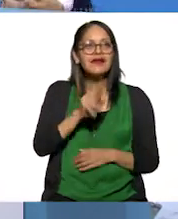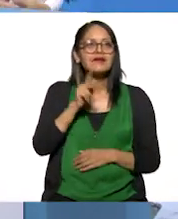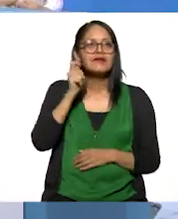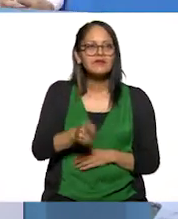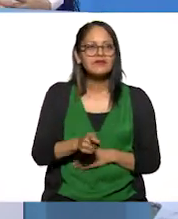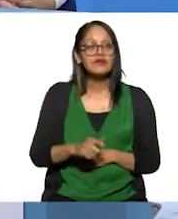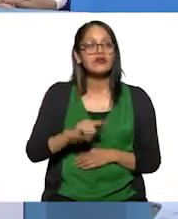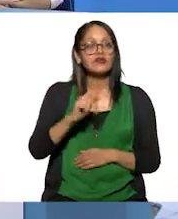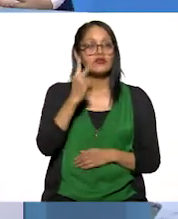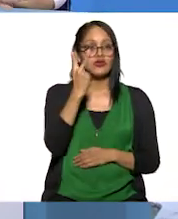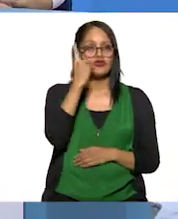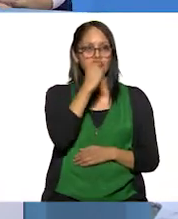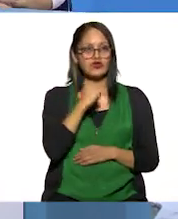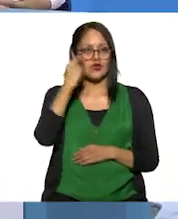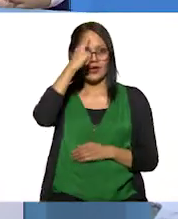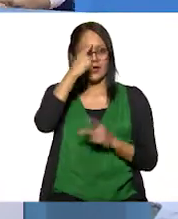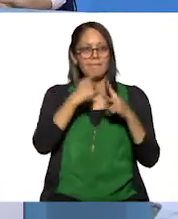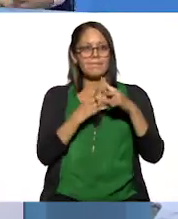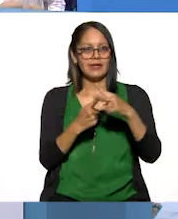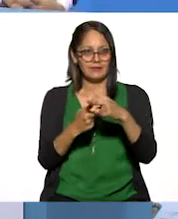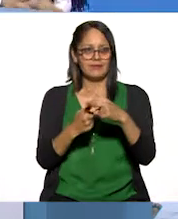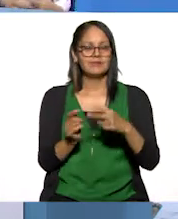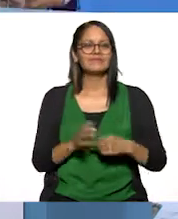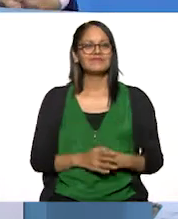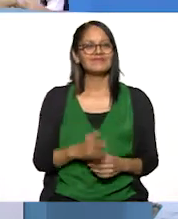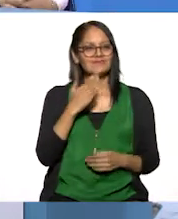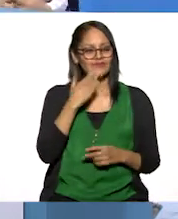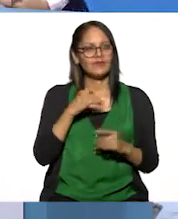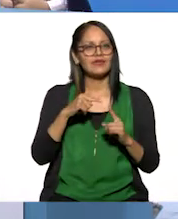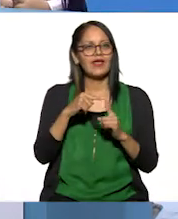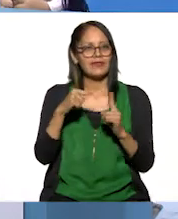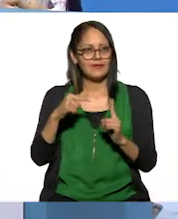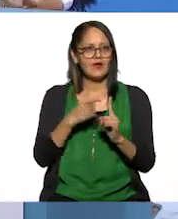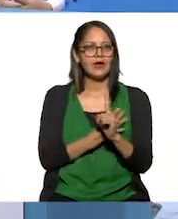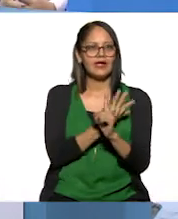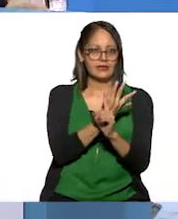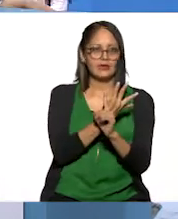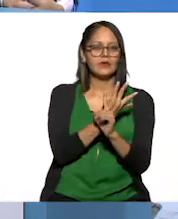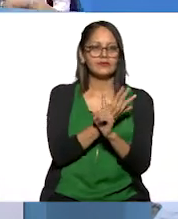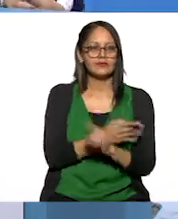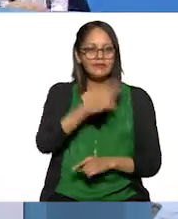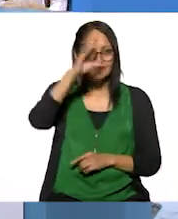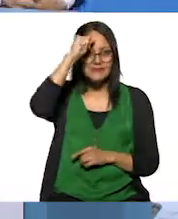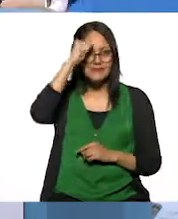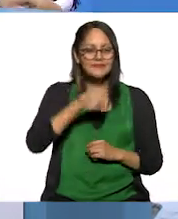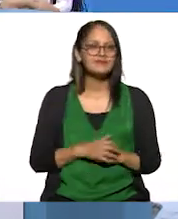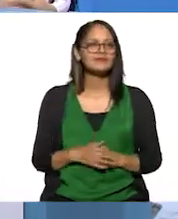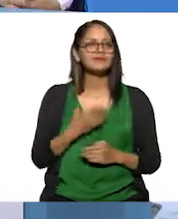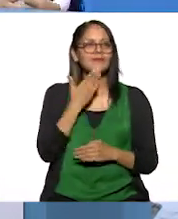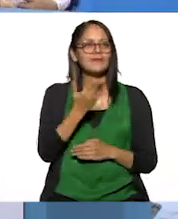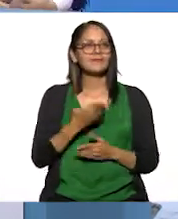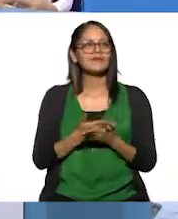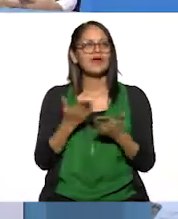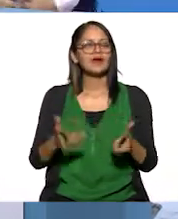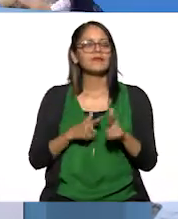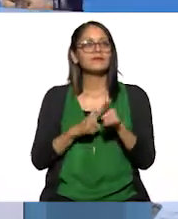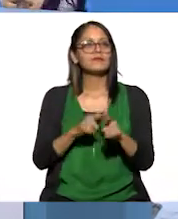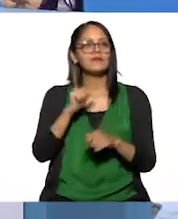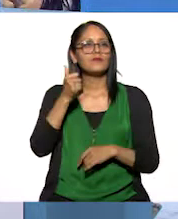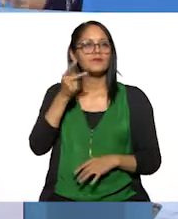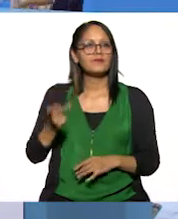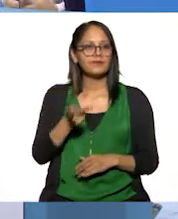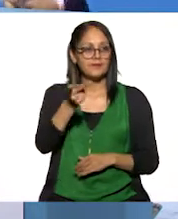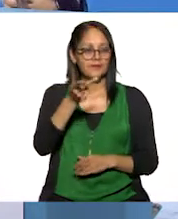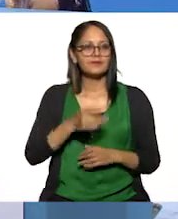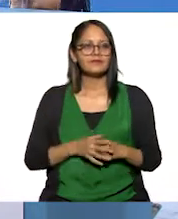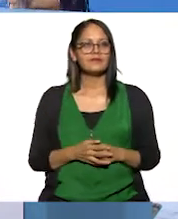tenemos 2 horas de matemáticas a la semana. Muy bien. Dividido en 4 clases. Sí. ¿De acuerdo? Sí. Bien, vamos con la siguiente pregunta